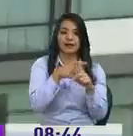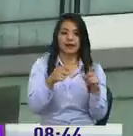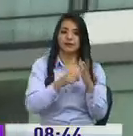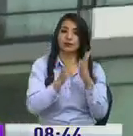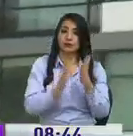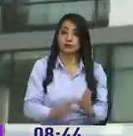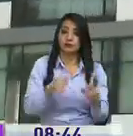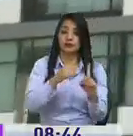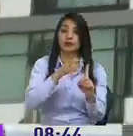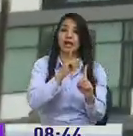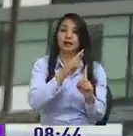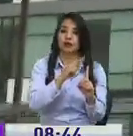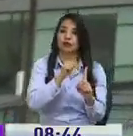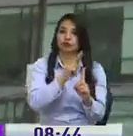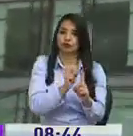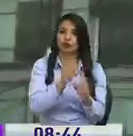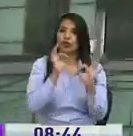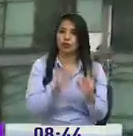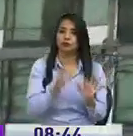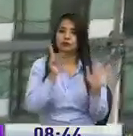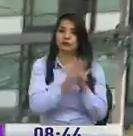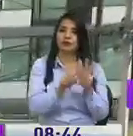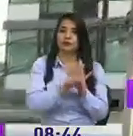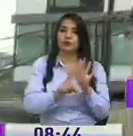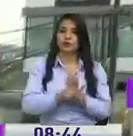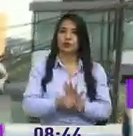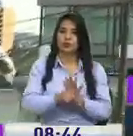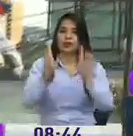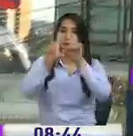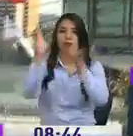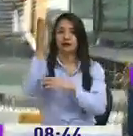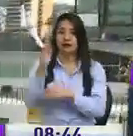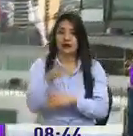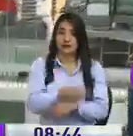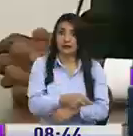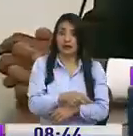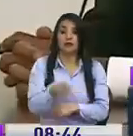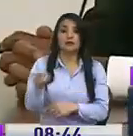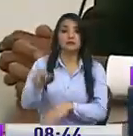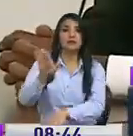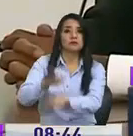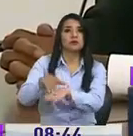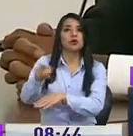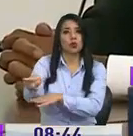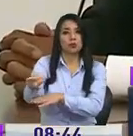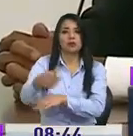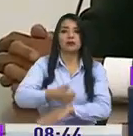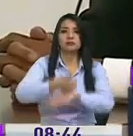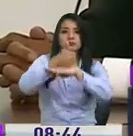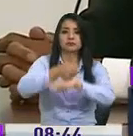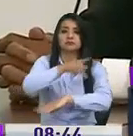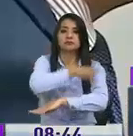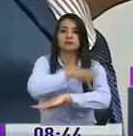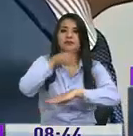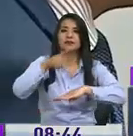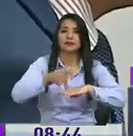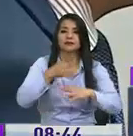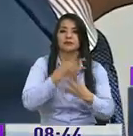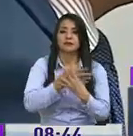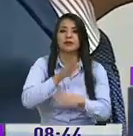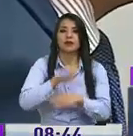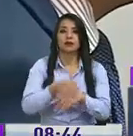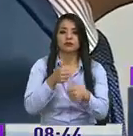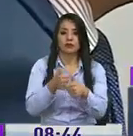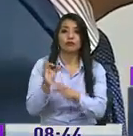Polit, cuando enfrentaba denuncias por el caso Odebrecht, fue declarada culpable por el Tribunal Penal de Pichincha por usurpación